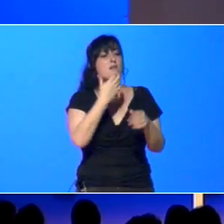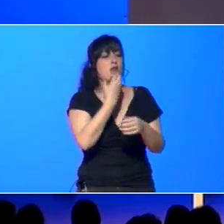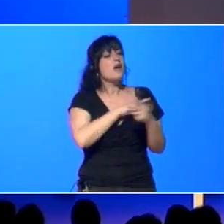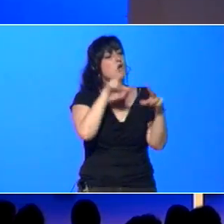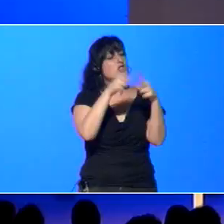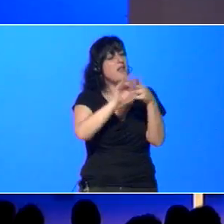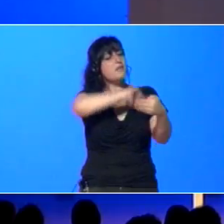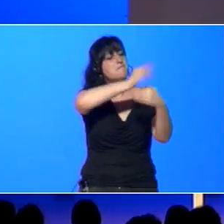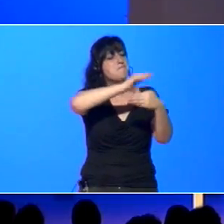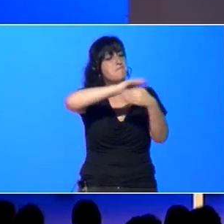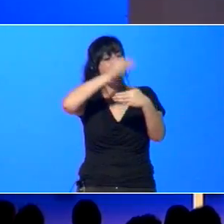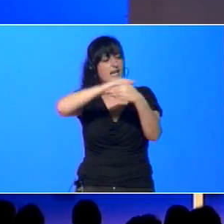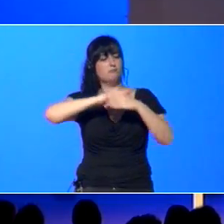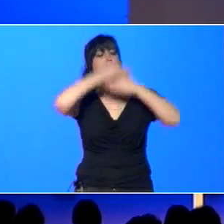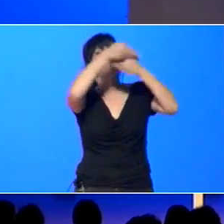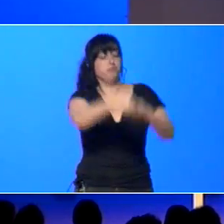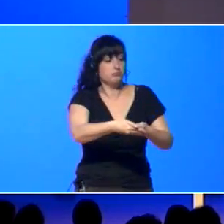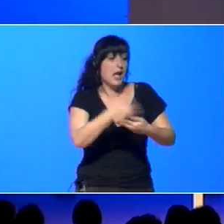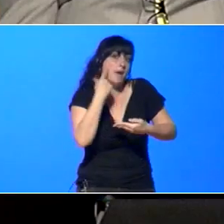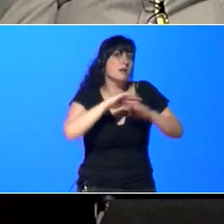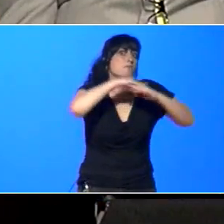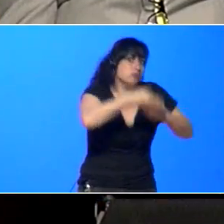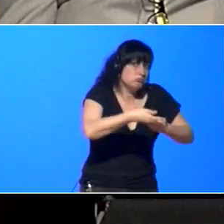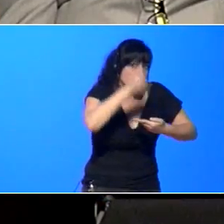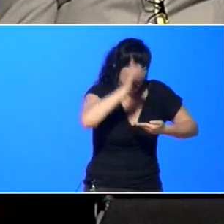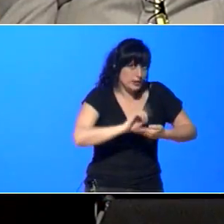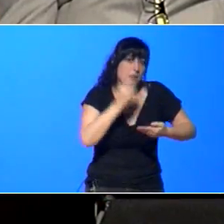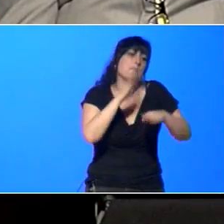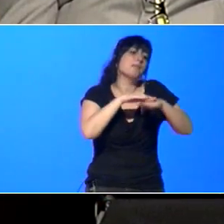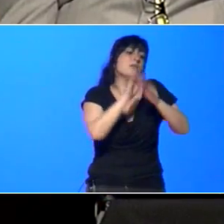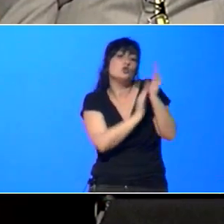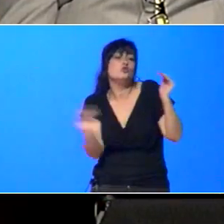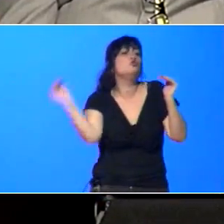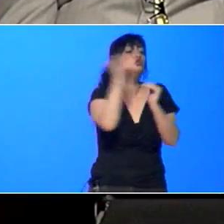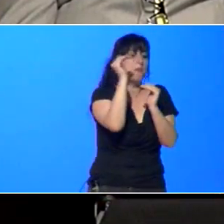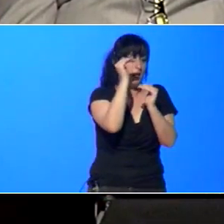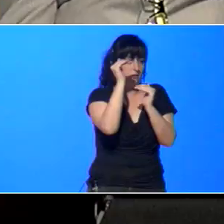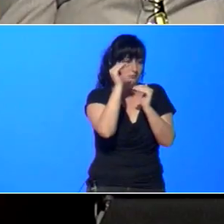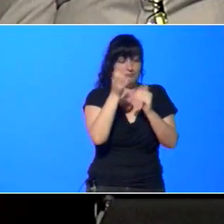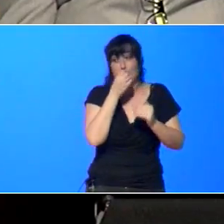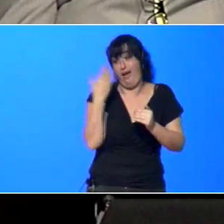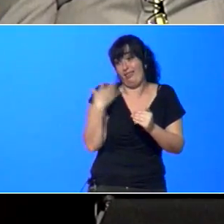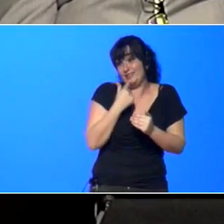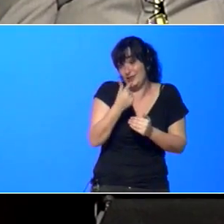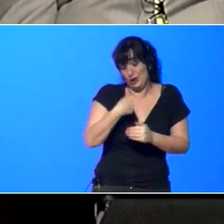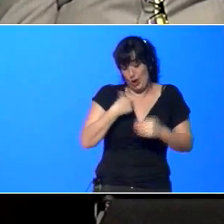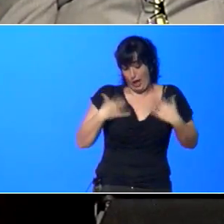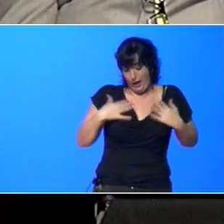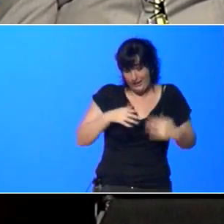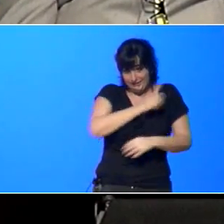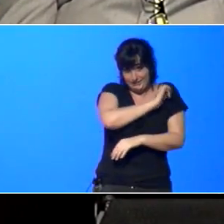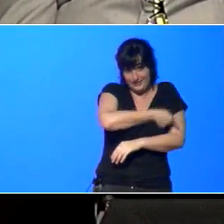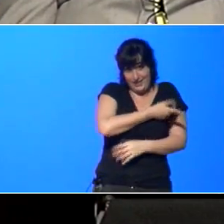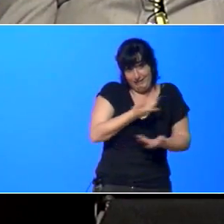sé si derribarlas, pero si de alguna manera superarlas, ¿no? Entonces, yo, como os he dicho antes, soy de los del chándal, pues utilizamos esta herramienta como